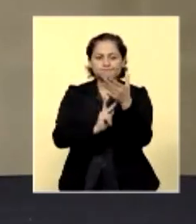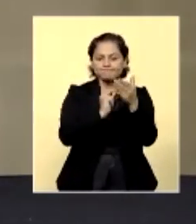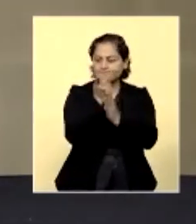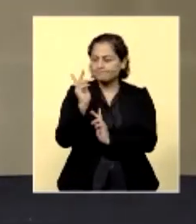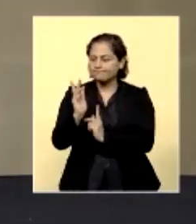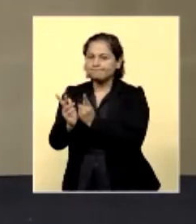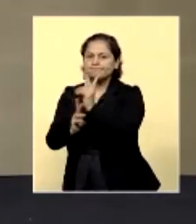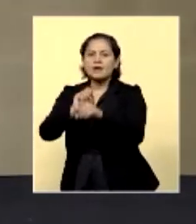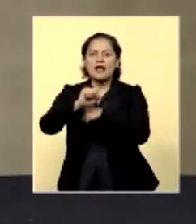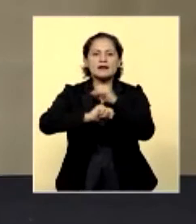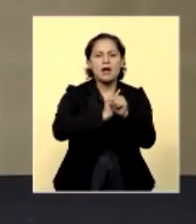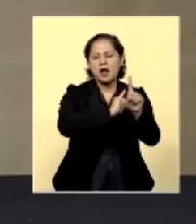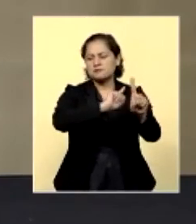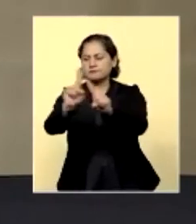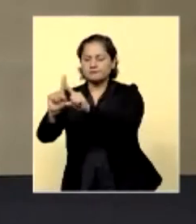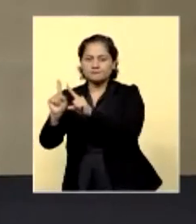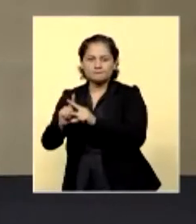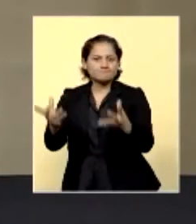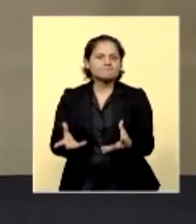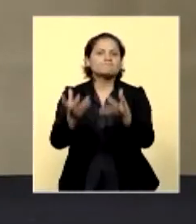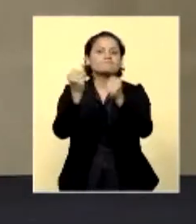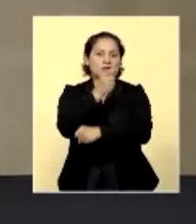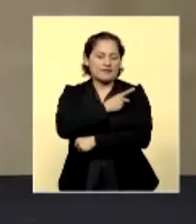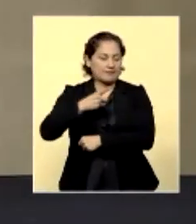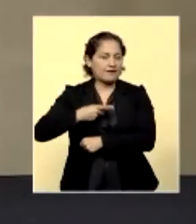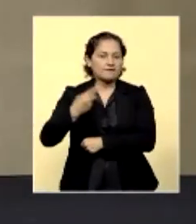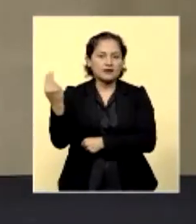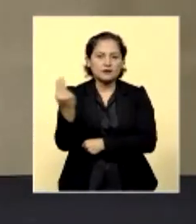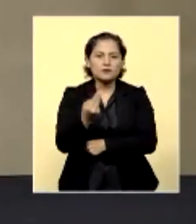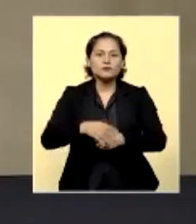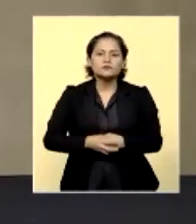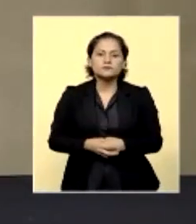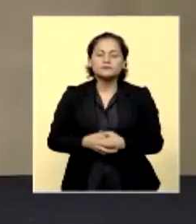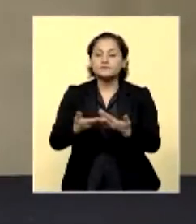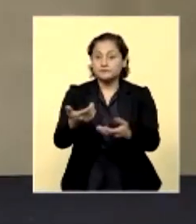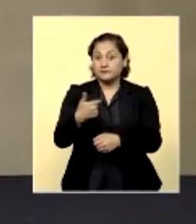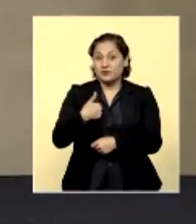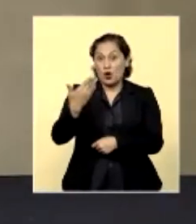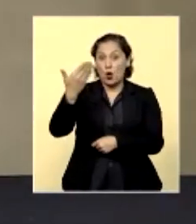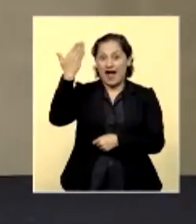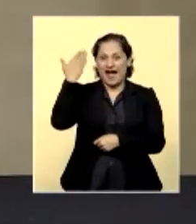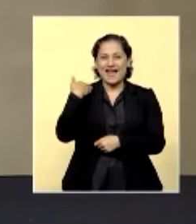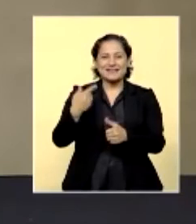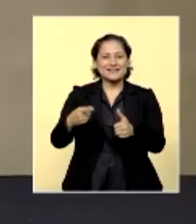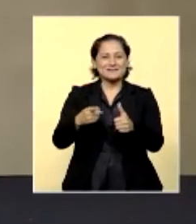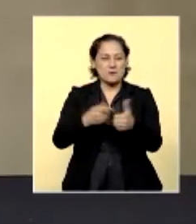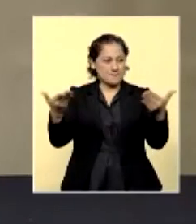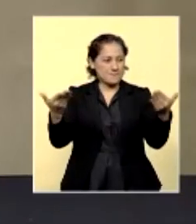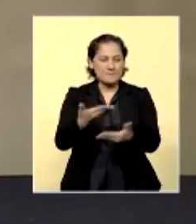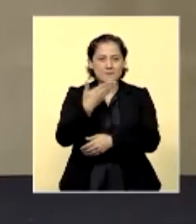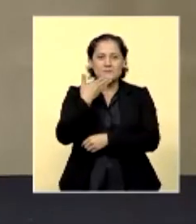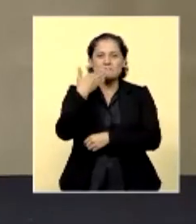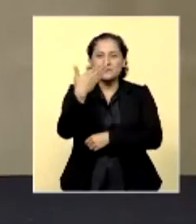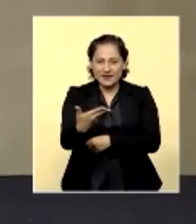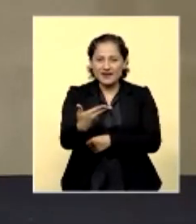están en juego. Finalmente, no me equivoqué cuando en mis palabras de bienvenida anticipé que este sería